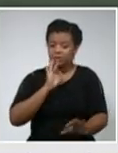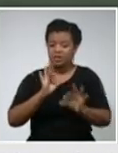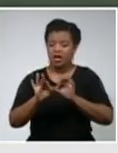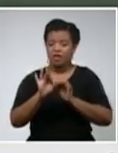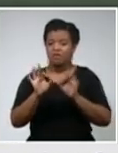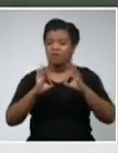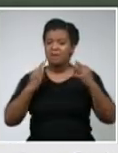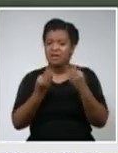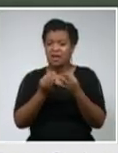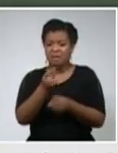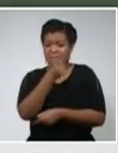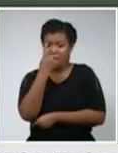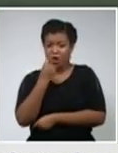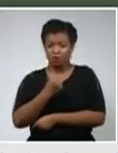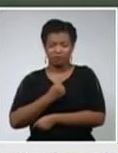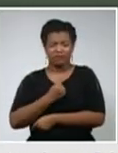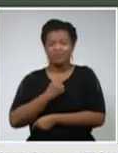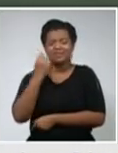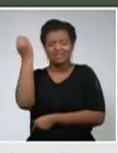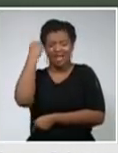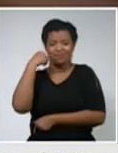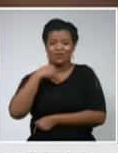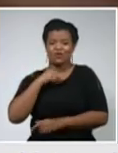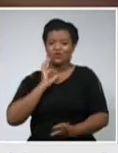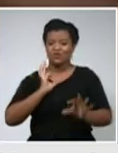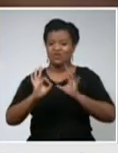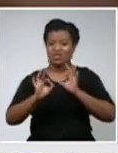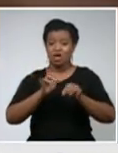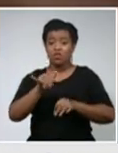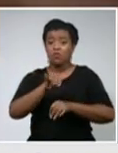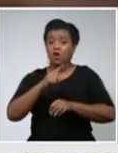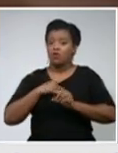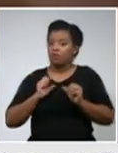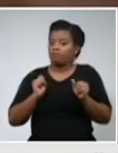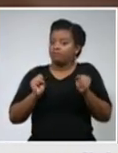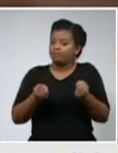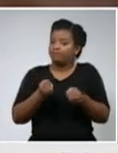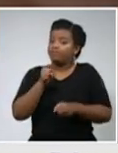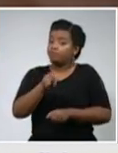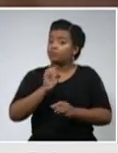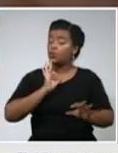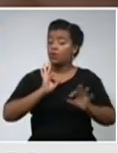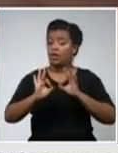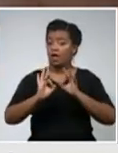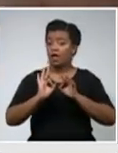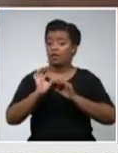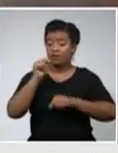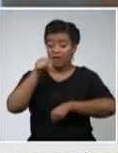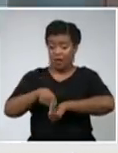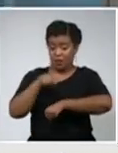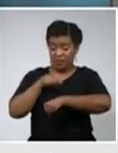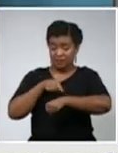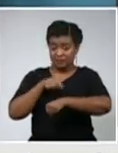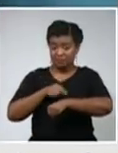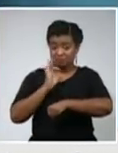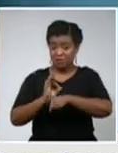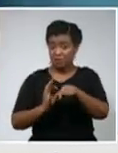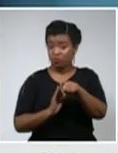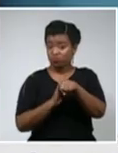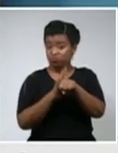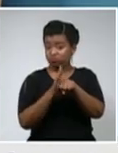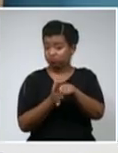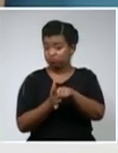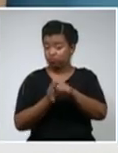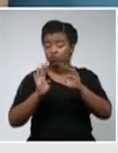saben que yo los voy a cuidar, así como les exijo que se cuiden. Yo creo que en estos tiempos de COVID,